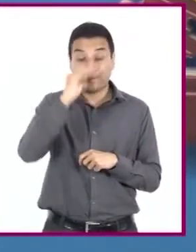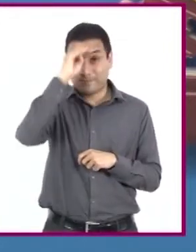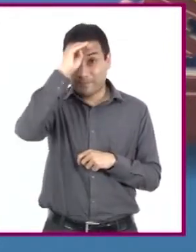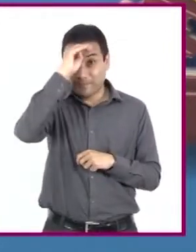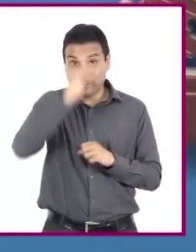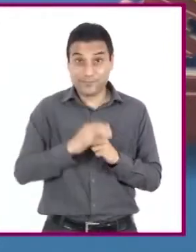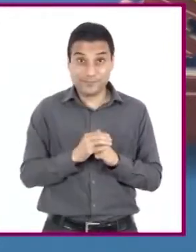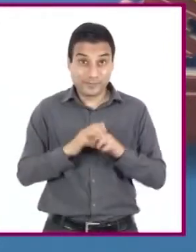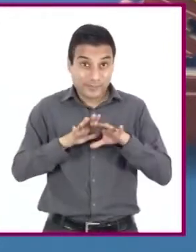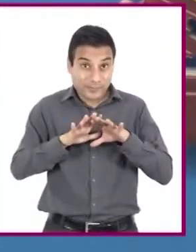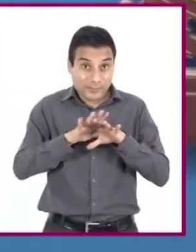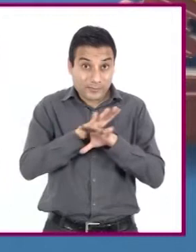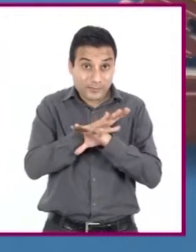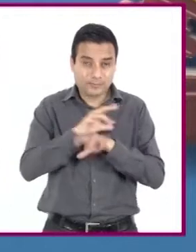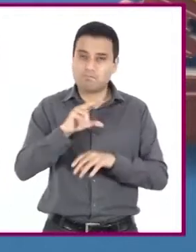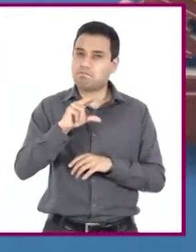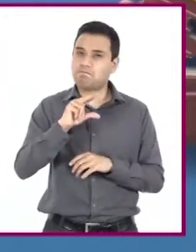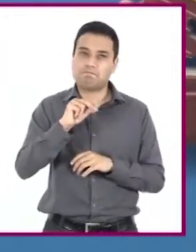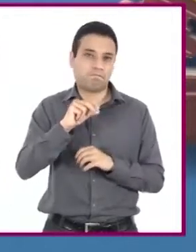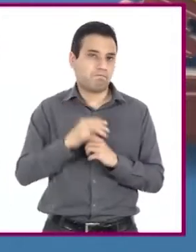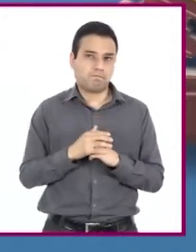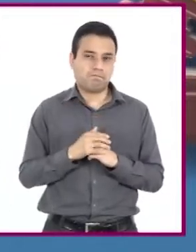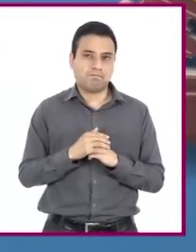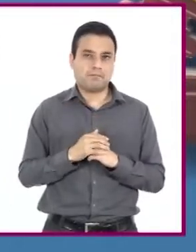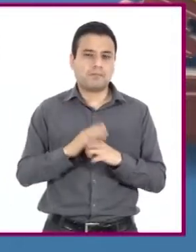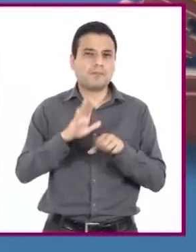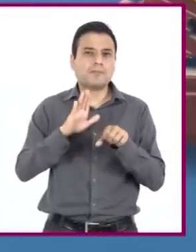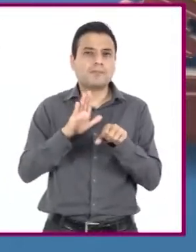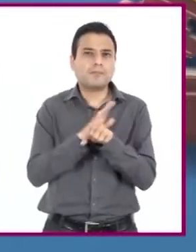a través del tiempo, pues se considera que